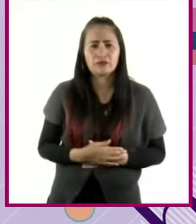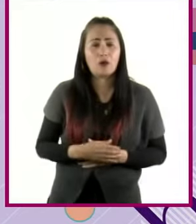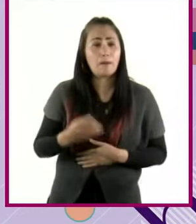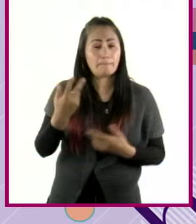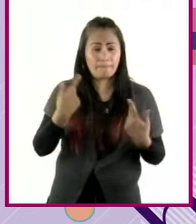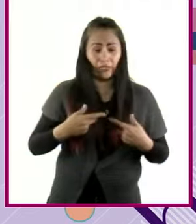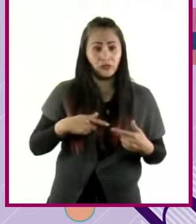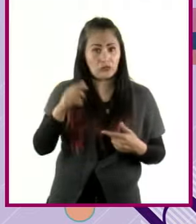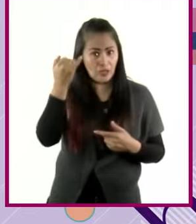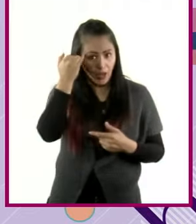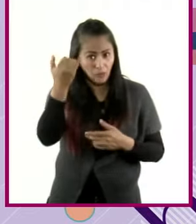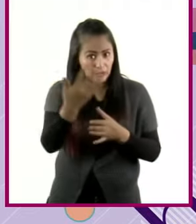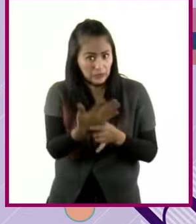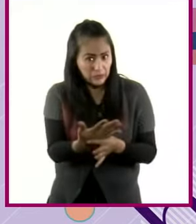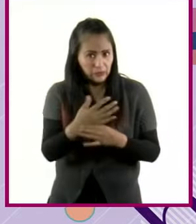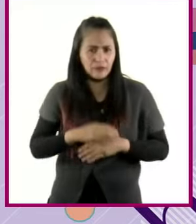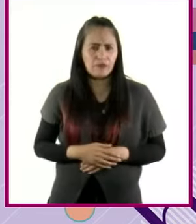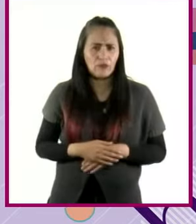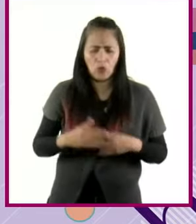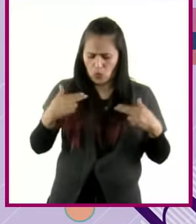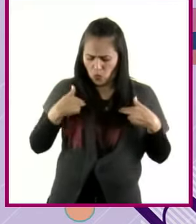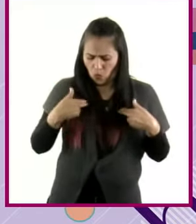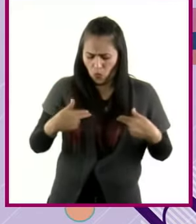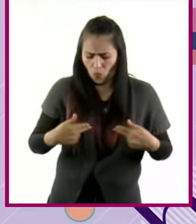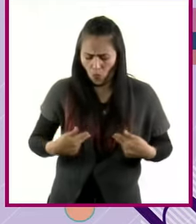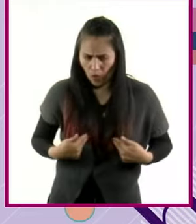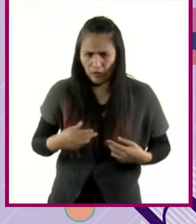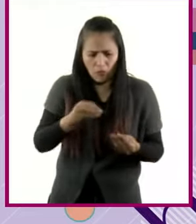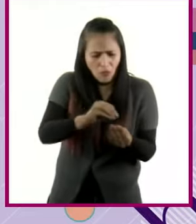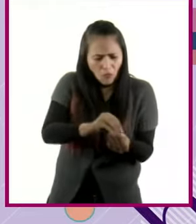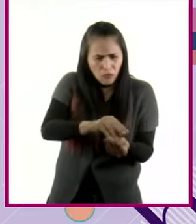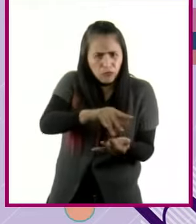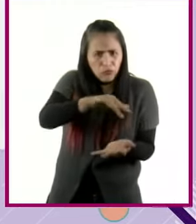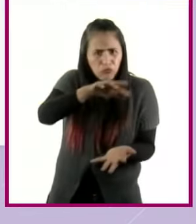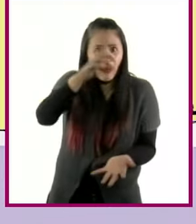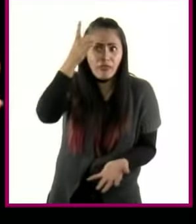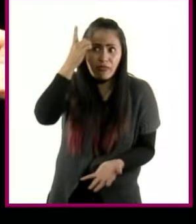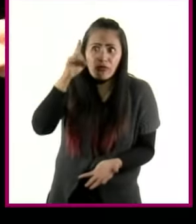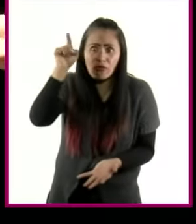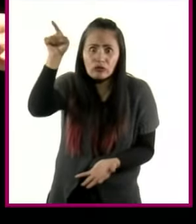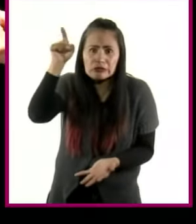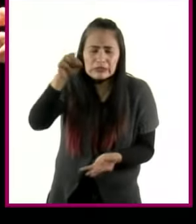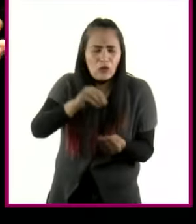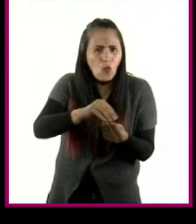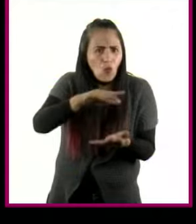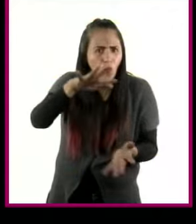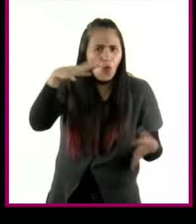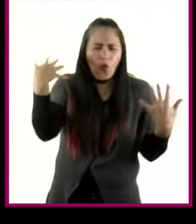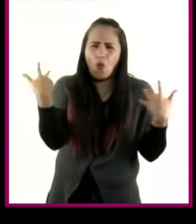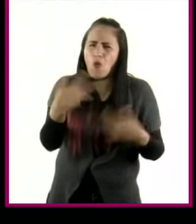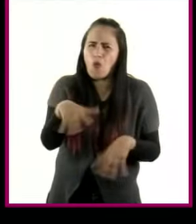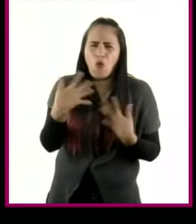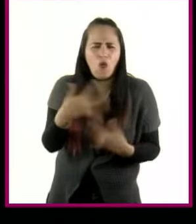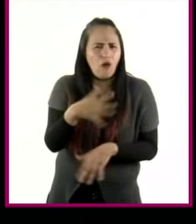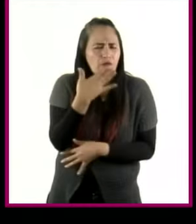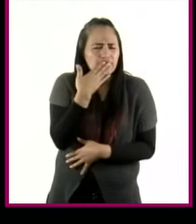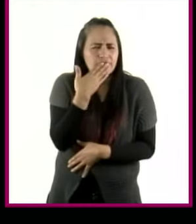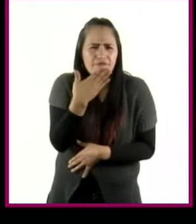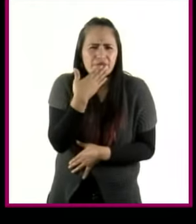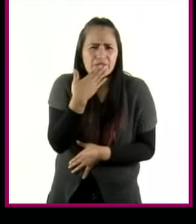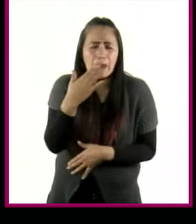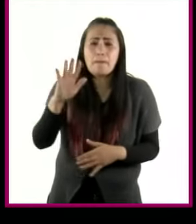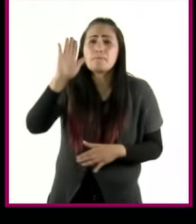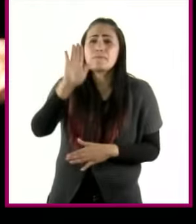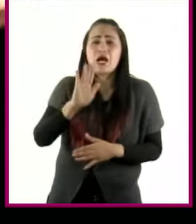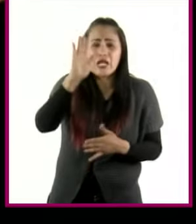considera que el ser humano es la creación más maravillosa de Dios, a quien no le dio una semilla determinada como al